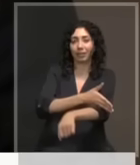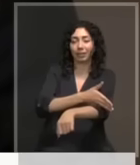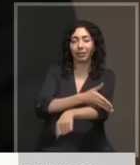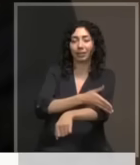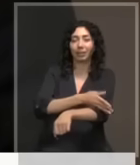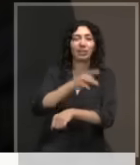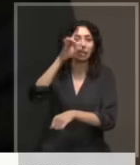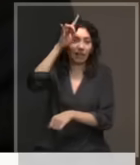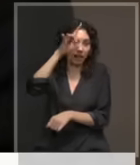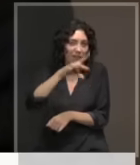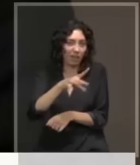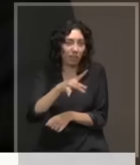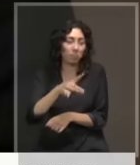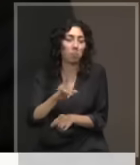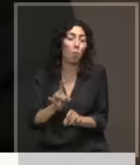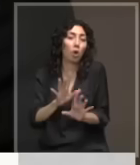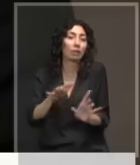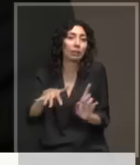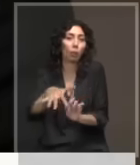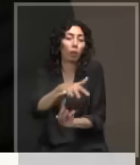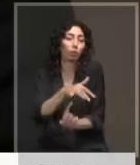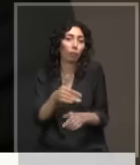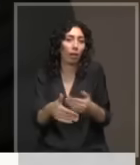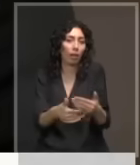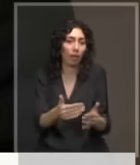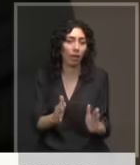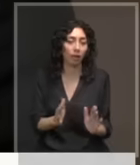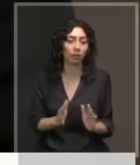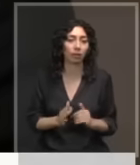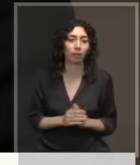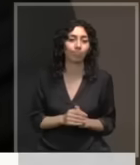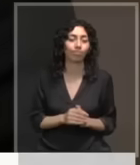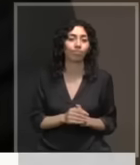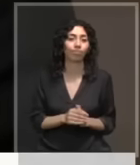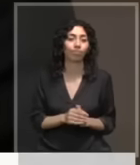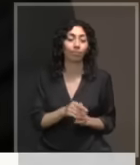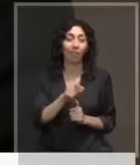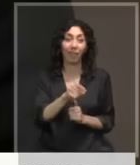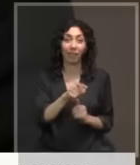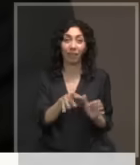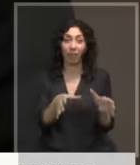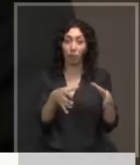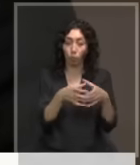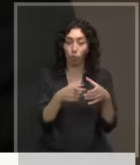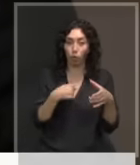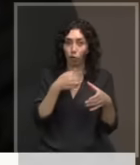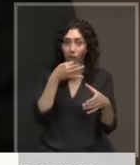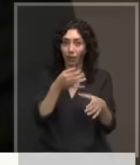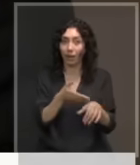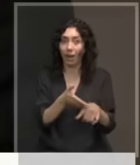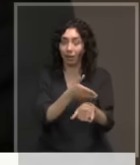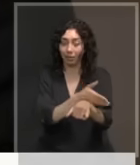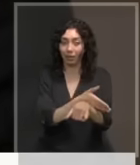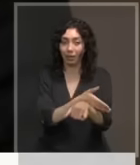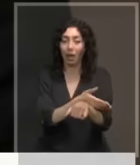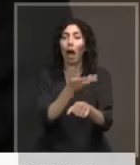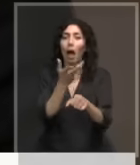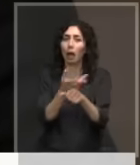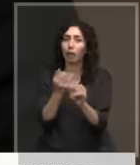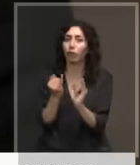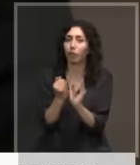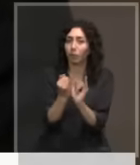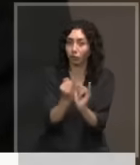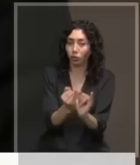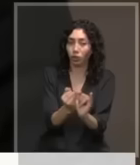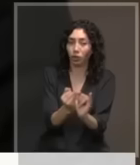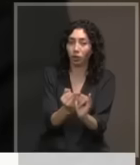anticiparnos a posibles situaciones que se puedan ir produciendo con esta organización criminal que, como dije anteriormente, existen antecedentes de que pudiera estar